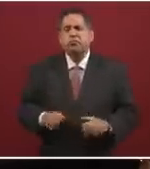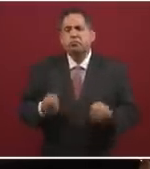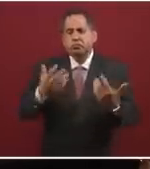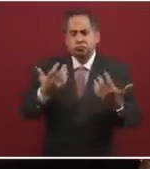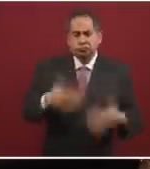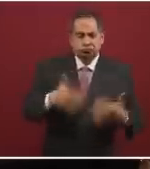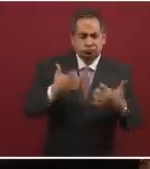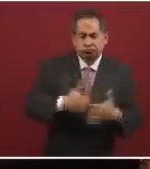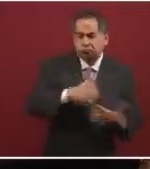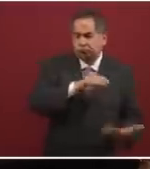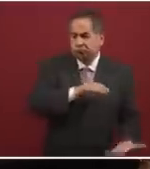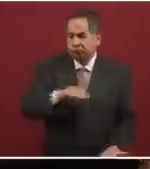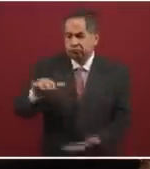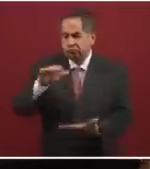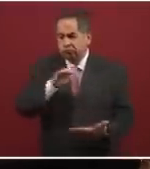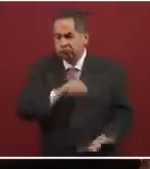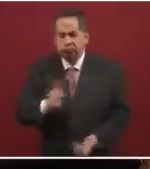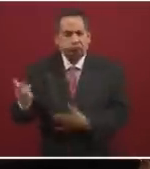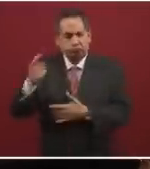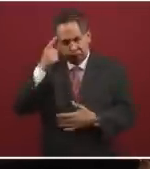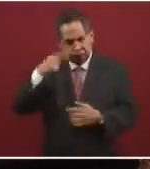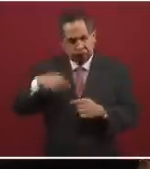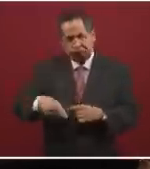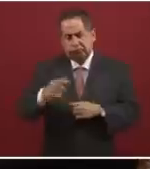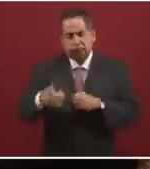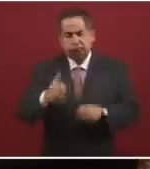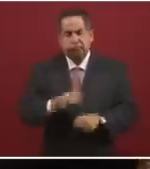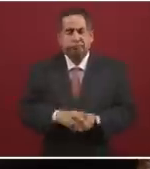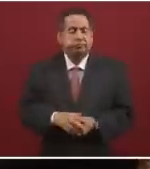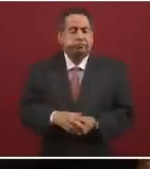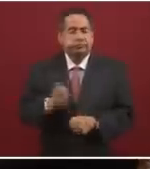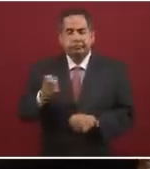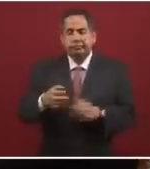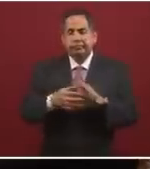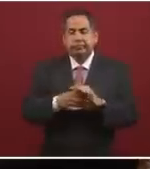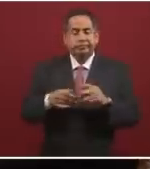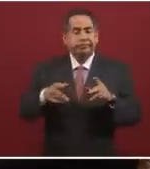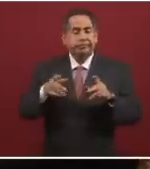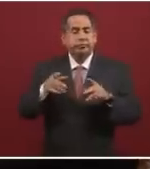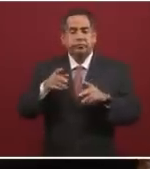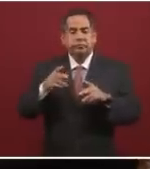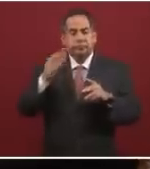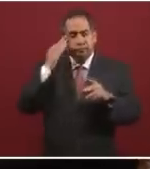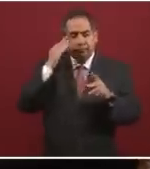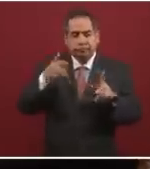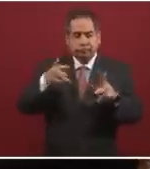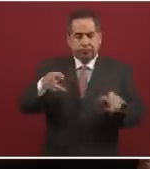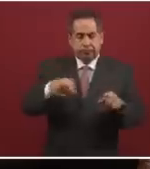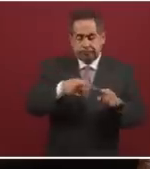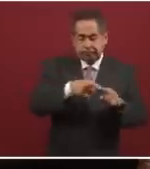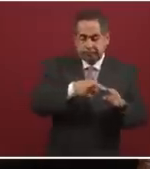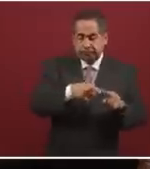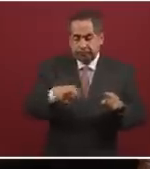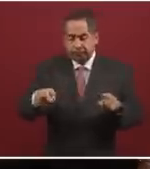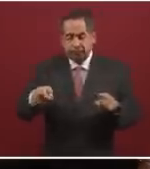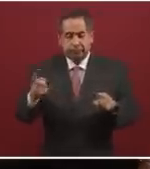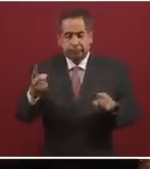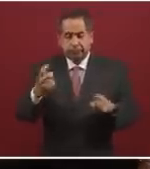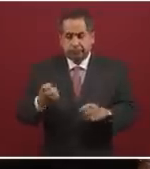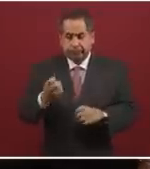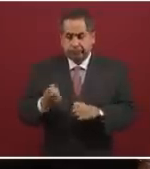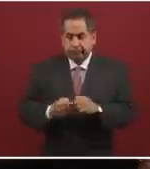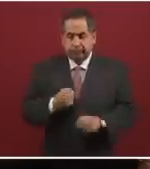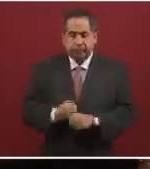tenemos para la administración. Esto es nada más un recorte de la proyección a diciembre de este